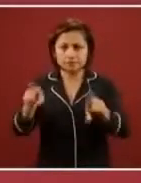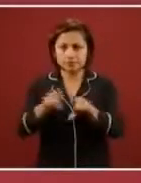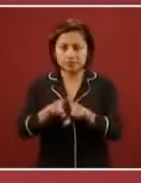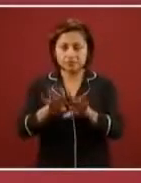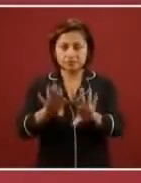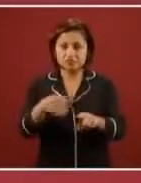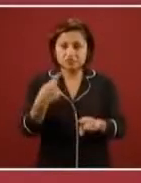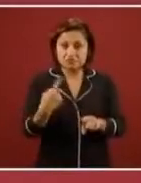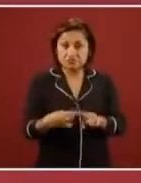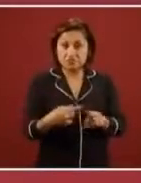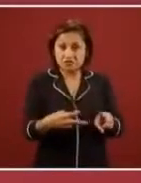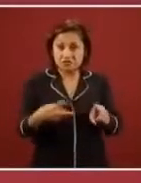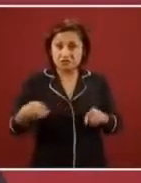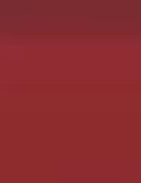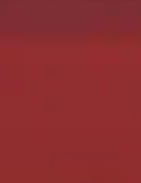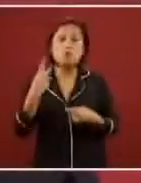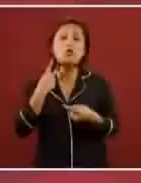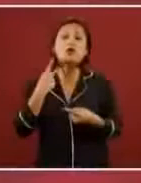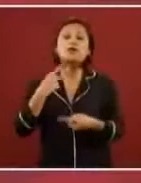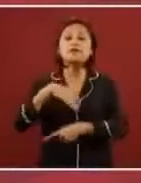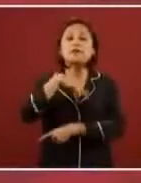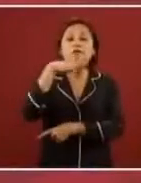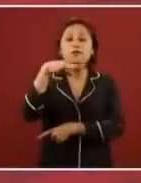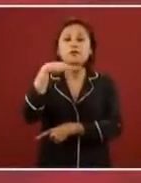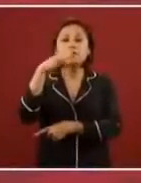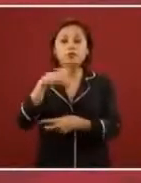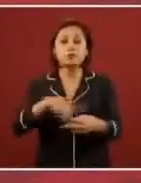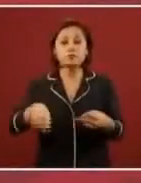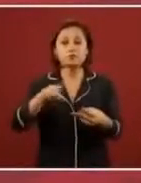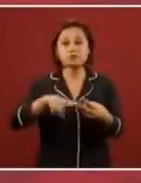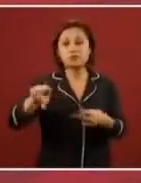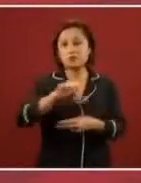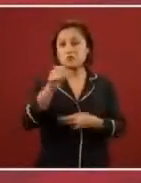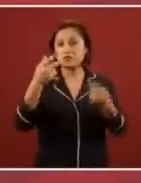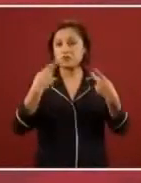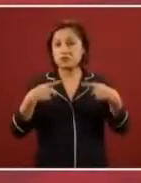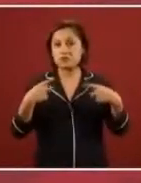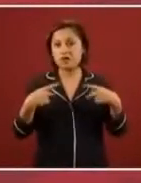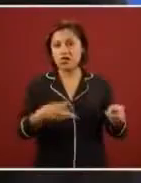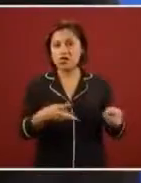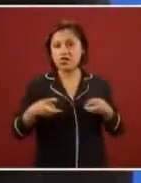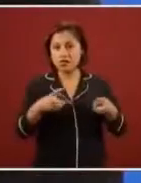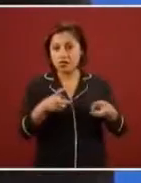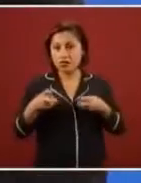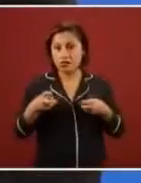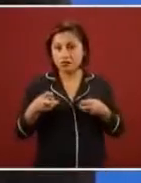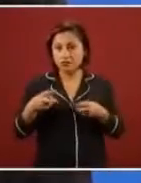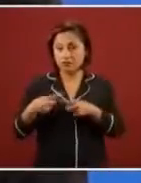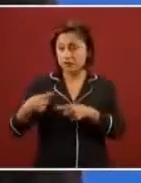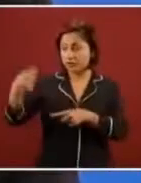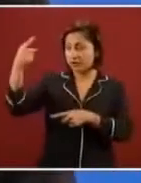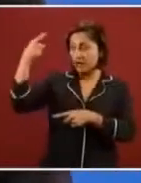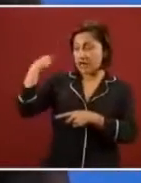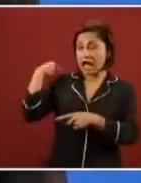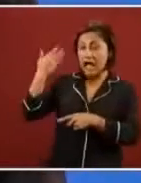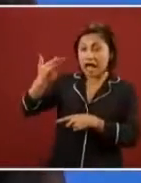políticos corruptos, ni siquiera en los tres siglos de dominación